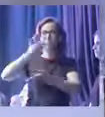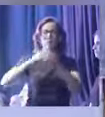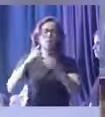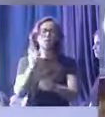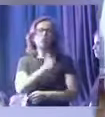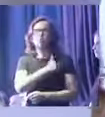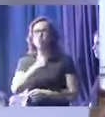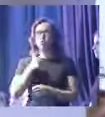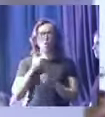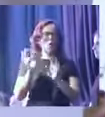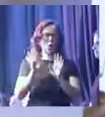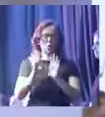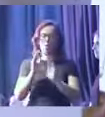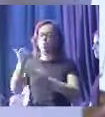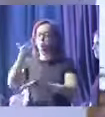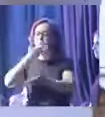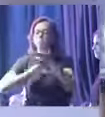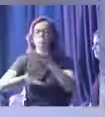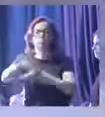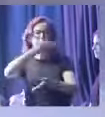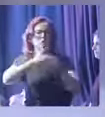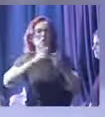soledad.